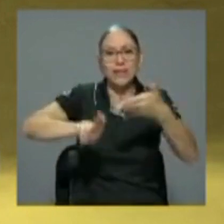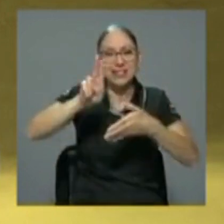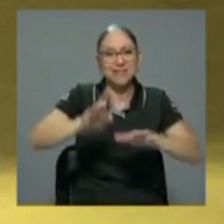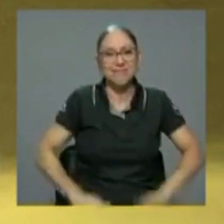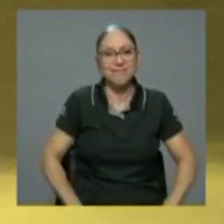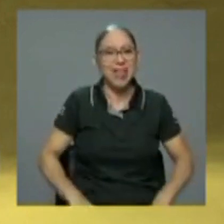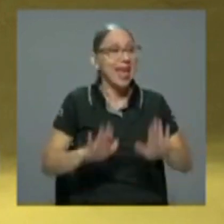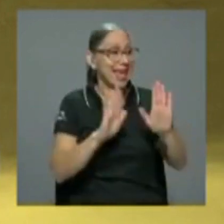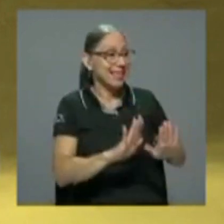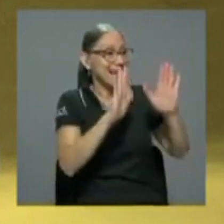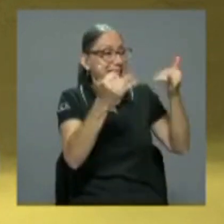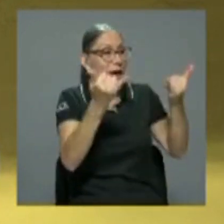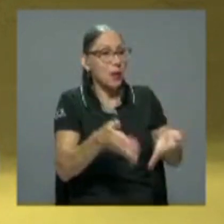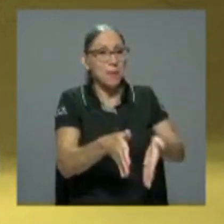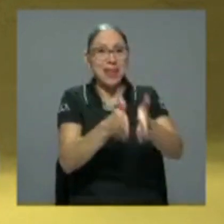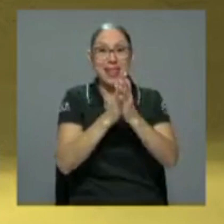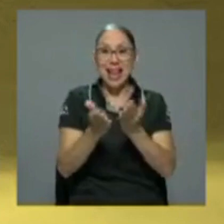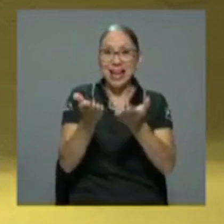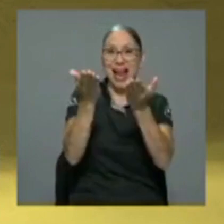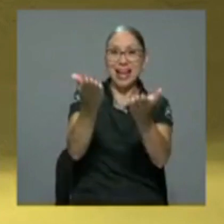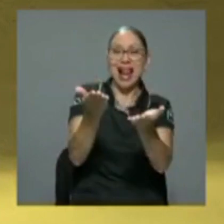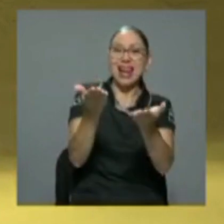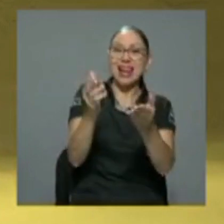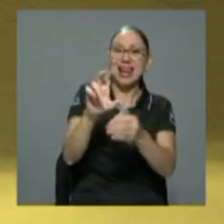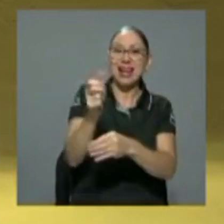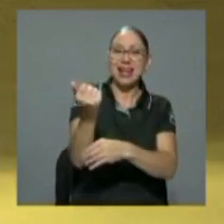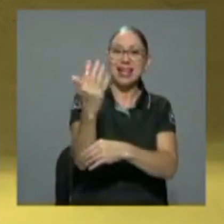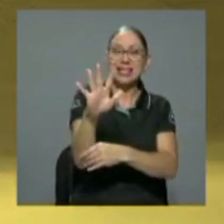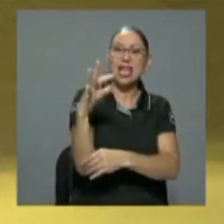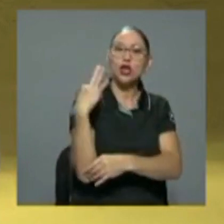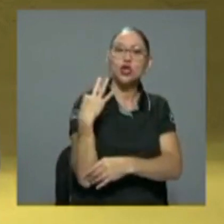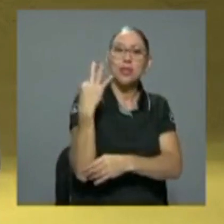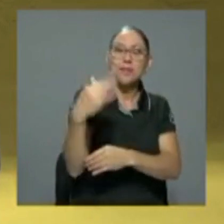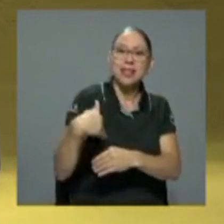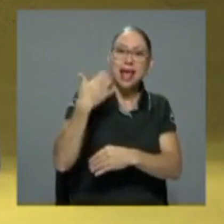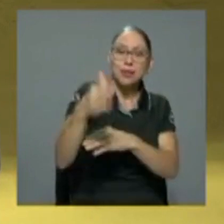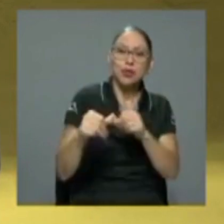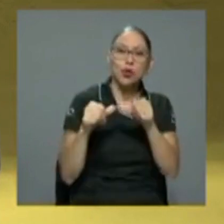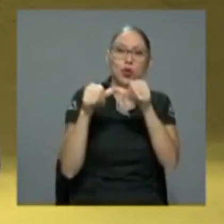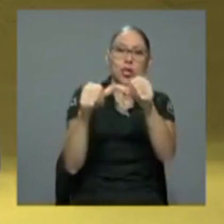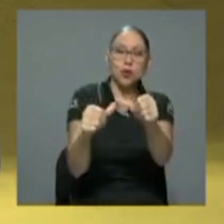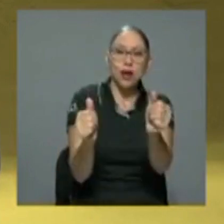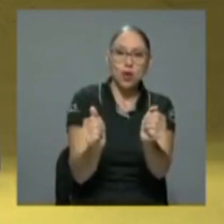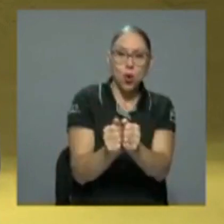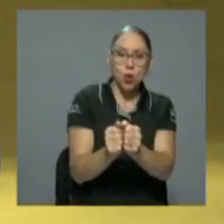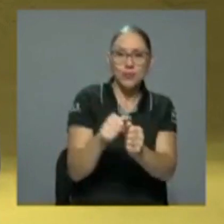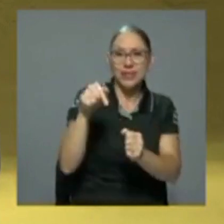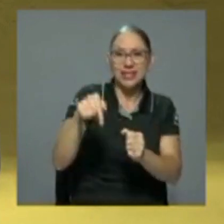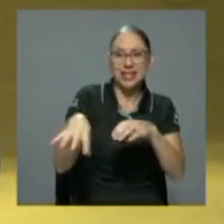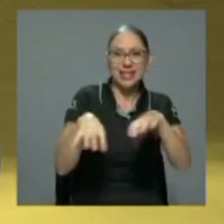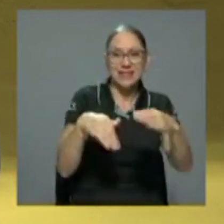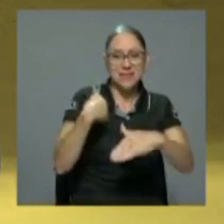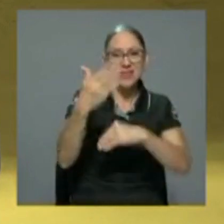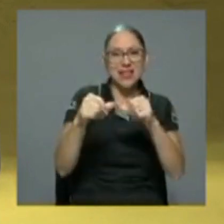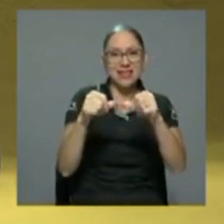pedirle al canal que nos invite a continuar con el siguiente segmento.